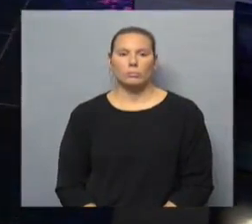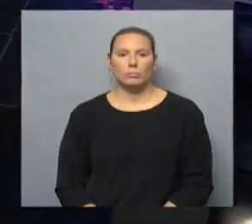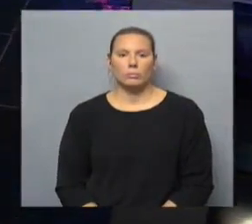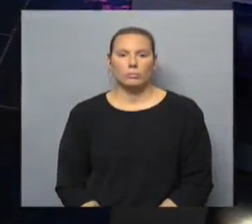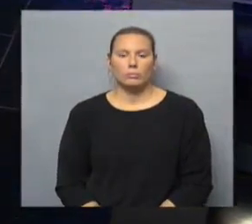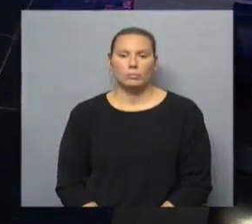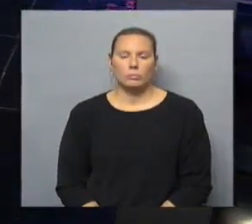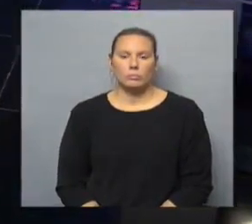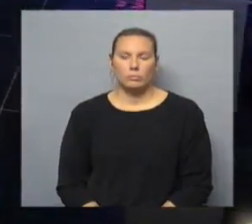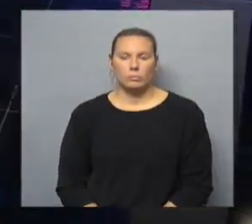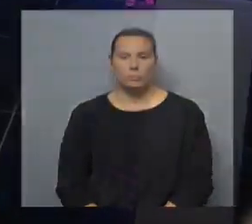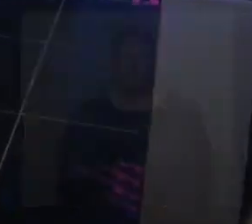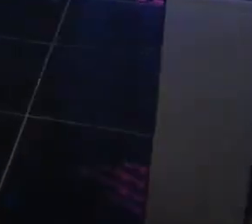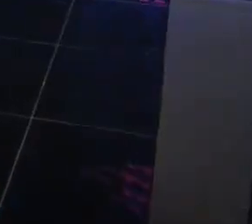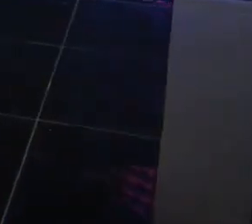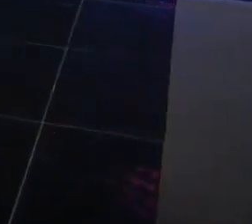Un, dos, tres, va.